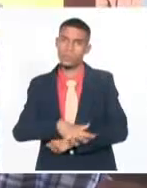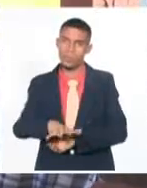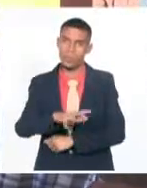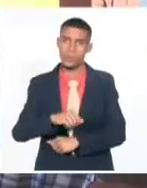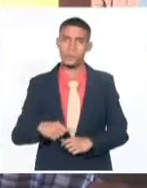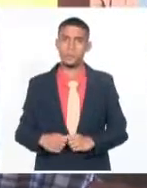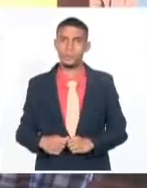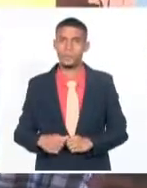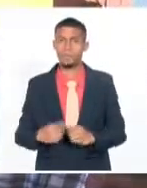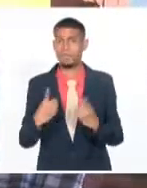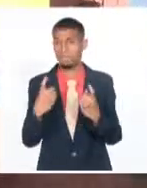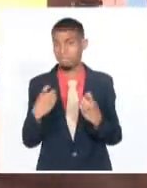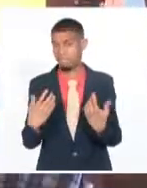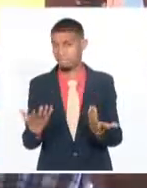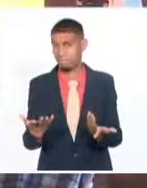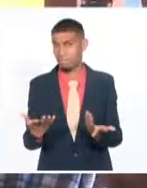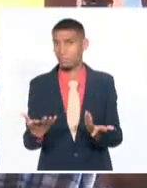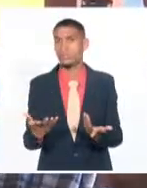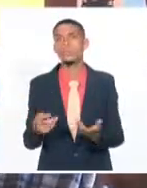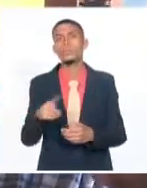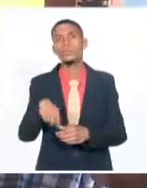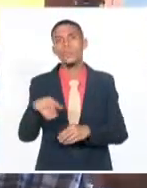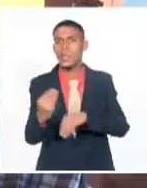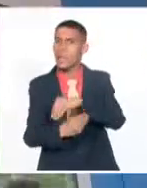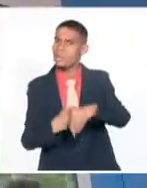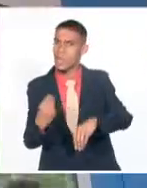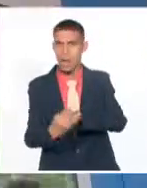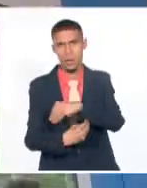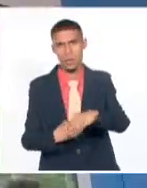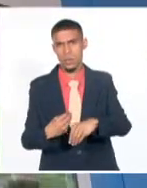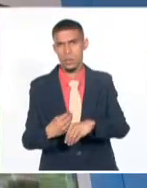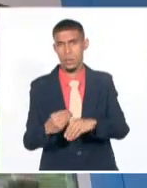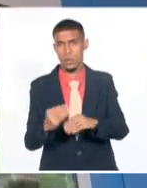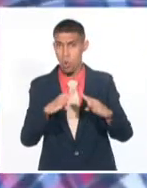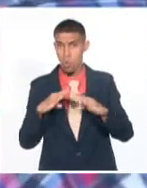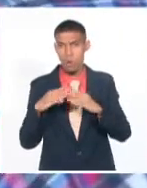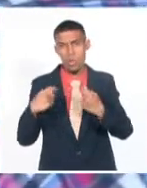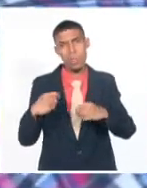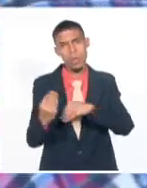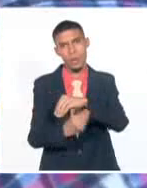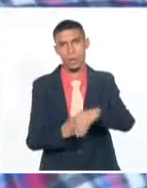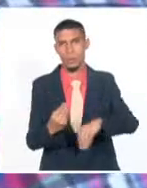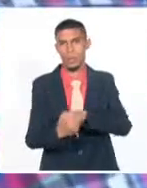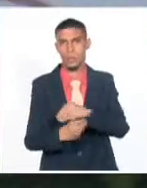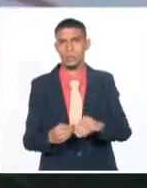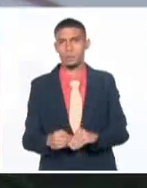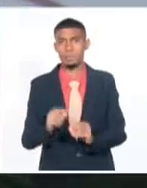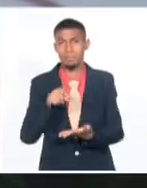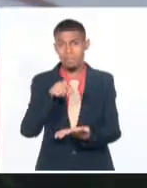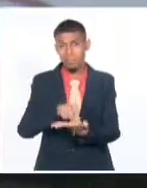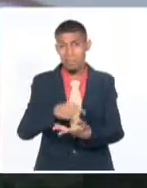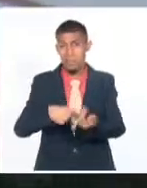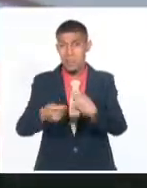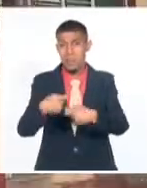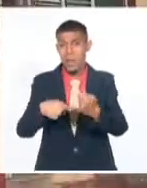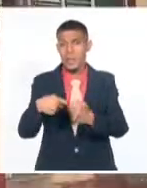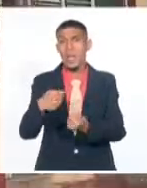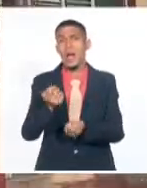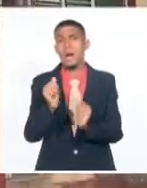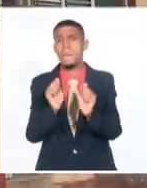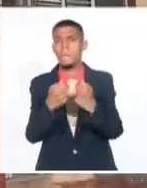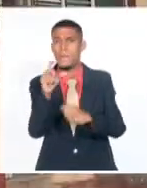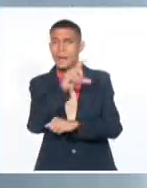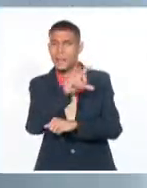hace falta revolucionar esto aquí en Guardalavaca. A los puntos de venta, panadería, sitios de interés económico y